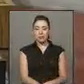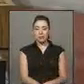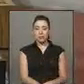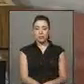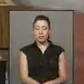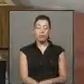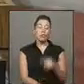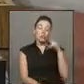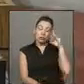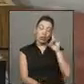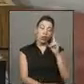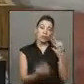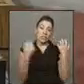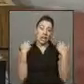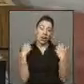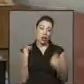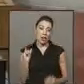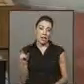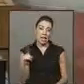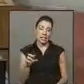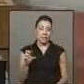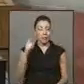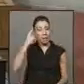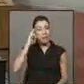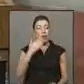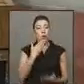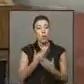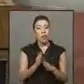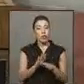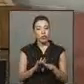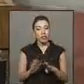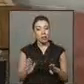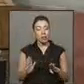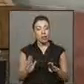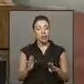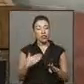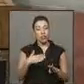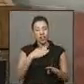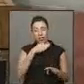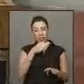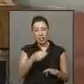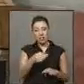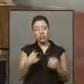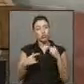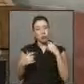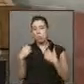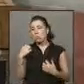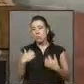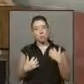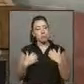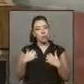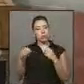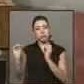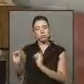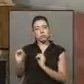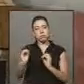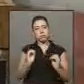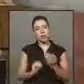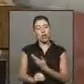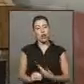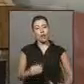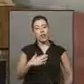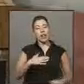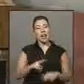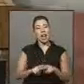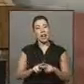competencia del Instituto de Salud Pública, pero al terminar, no puedo callar mi malestar por la postergación que el gobierno